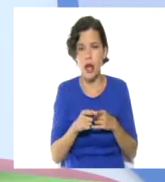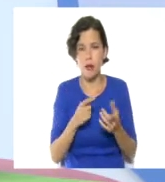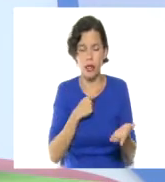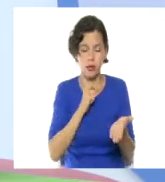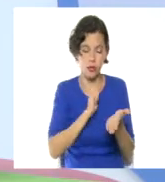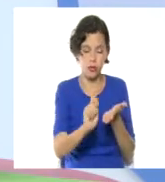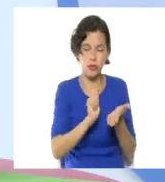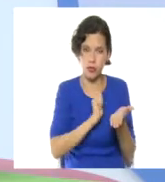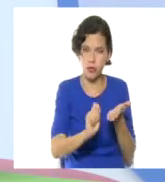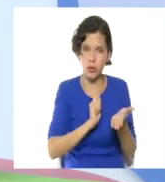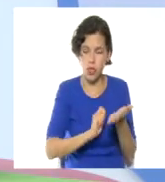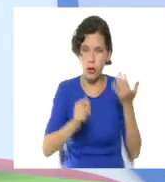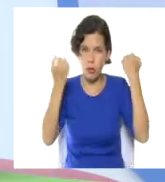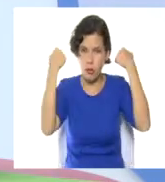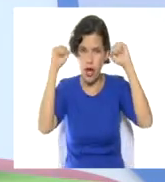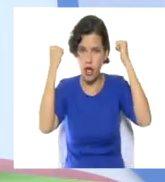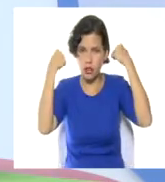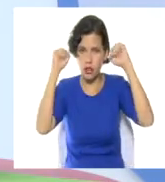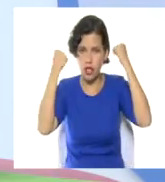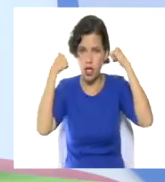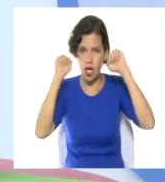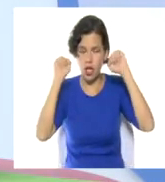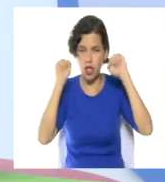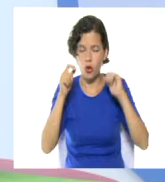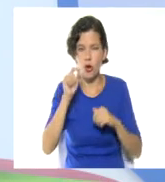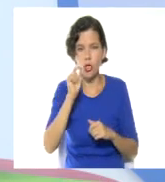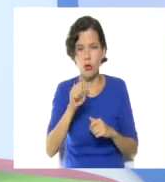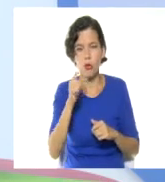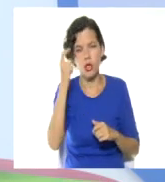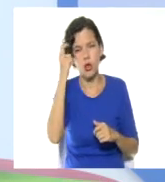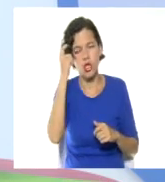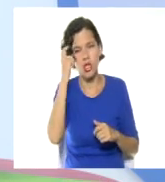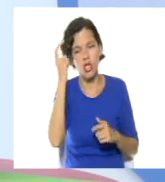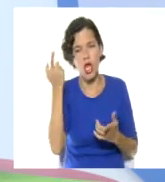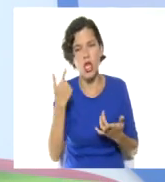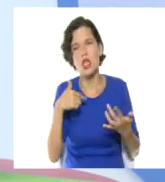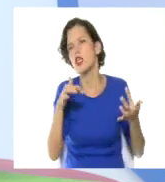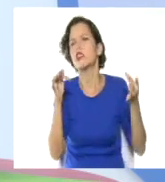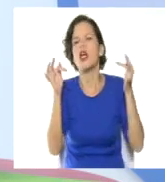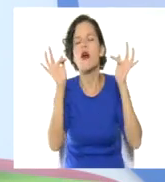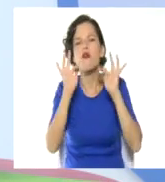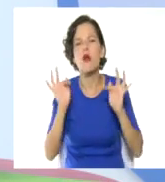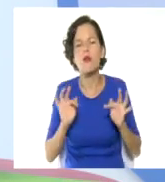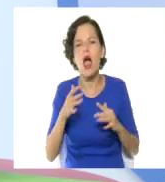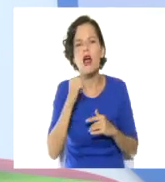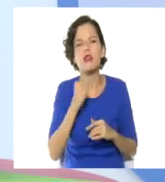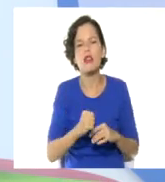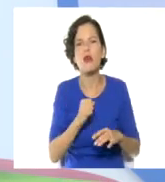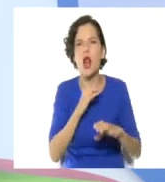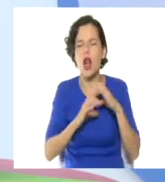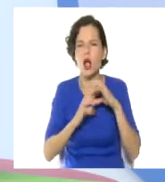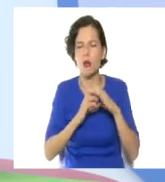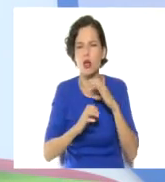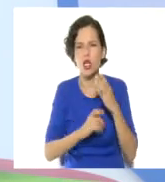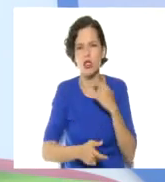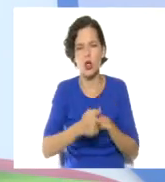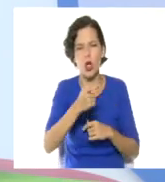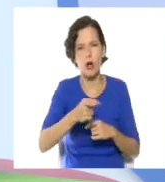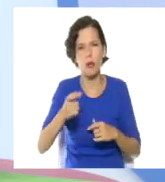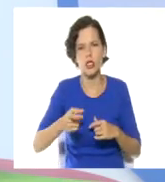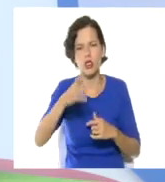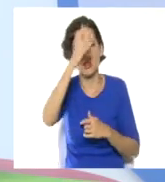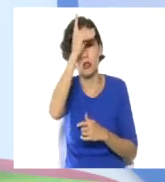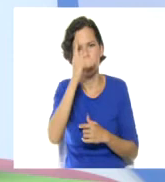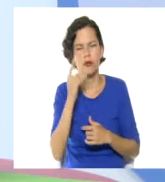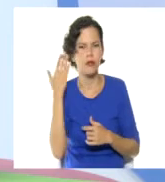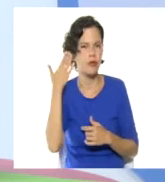ir anotando y practicando en cualquier momento del día y de esa manera garantizar la comunicación con las personas con